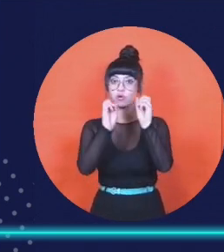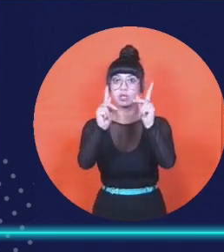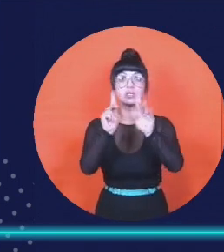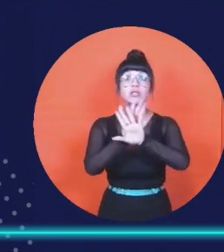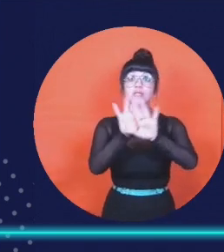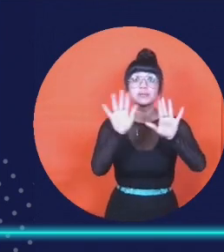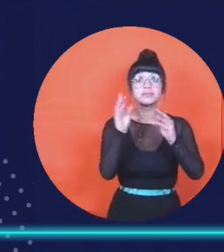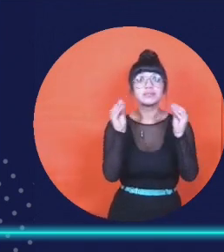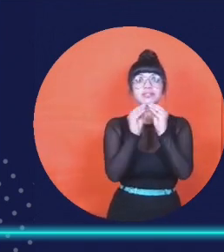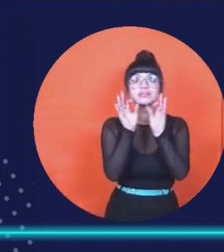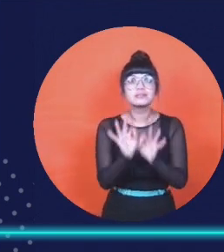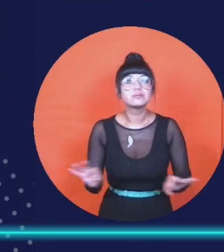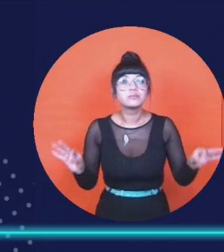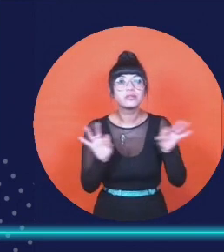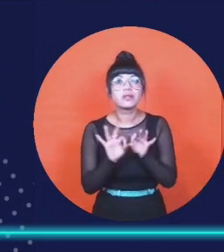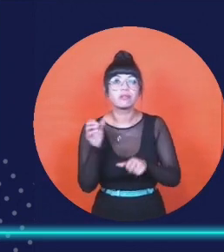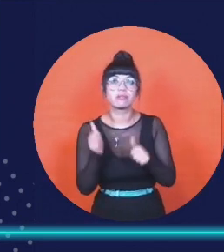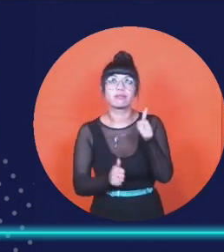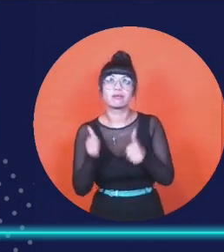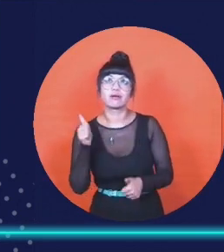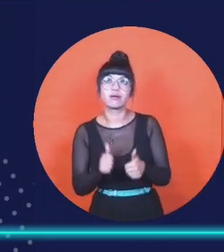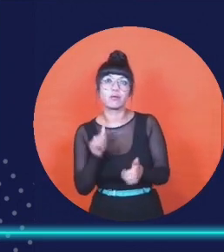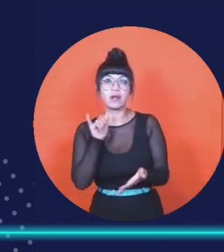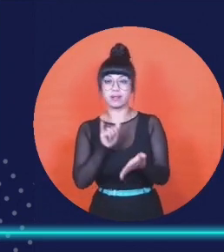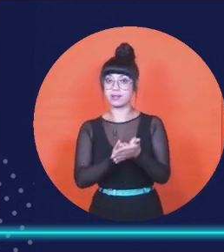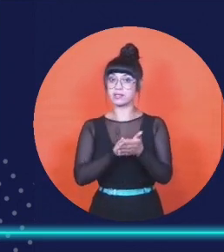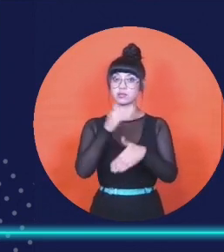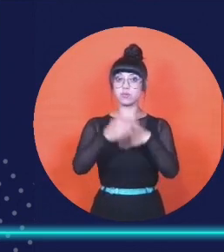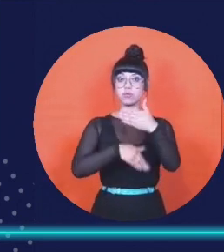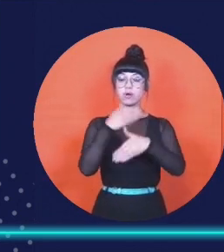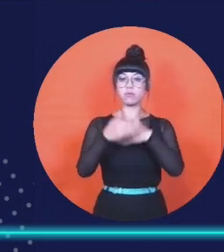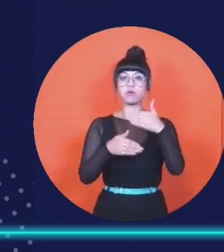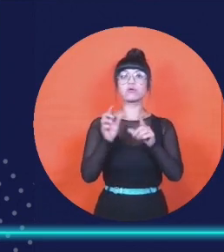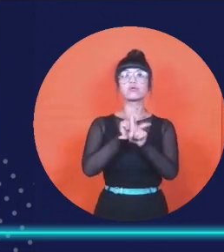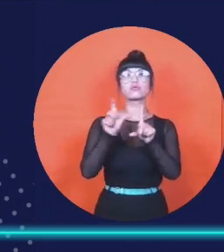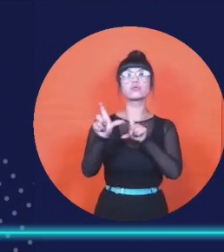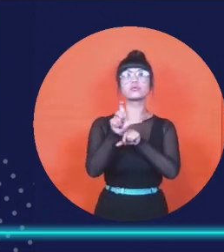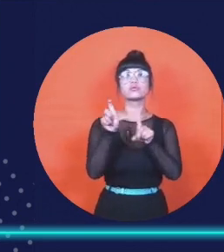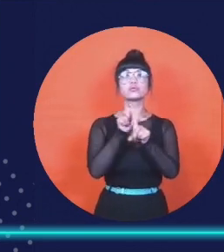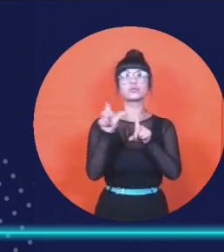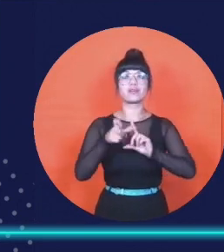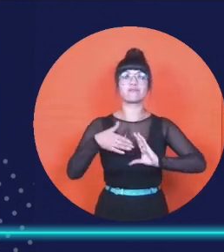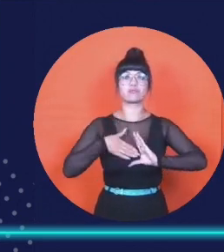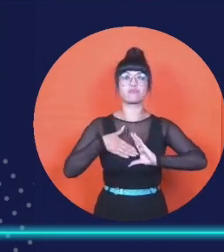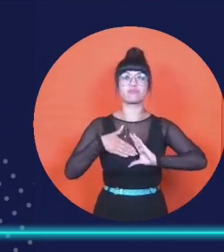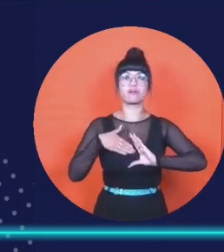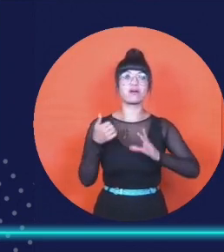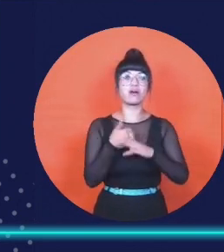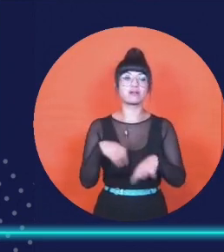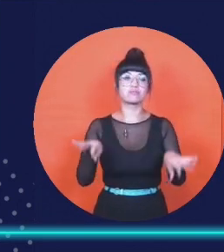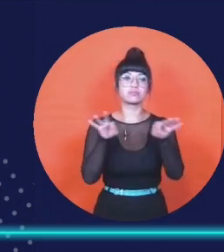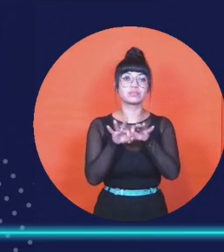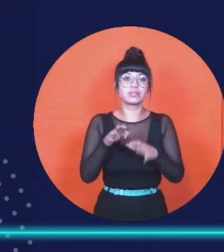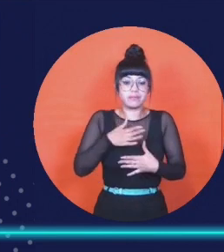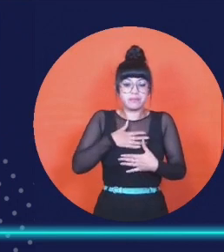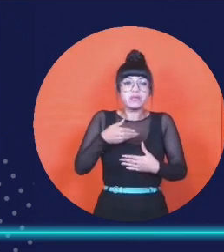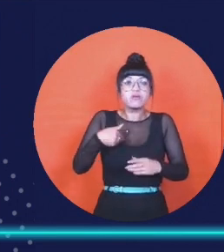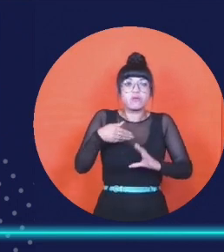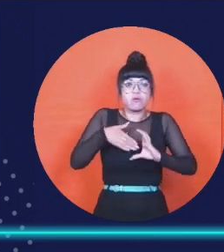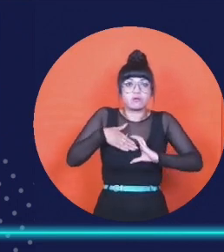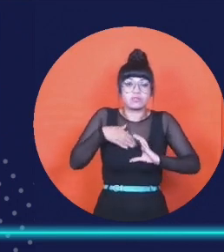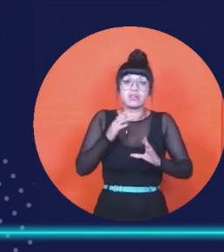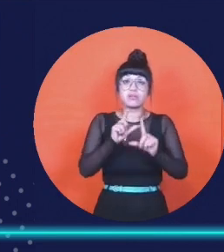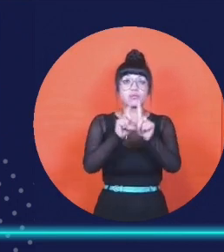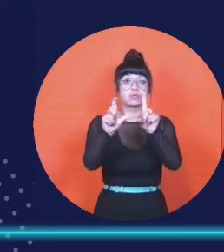muy importante que está creciendo y que tiene que crecer más, y es la cultura de la propiedad intelectual. Nosotros en Colombia no somos